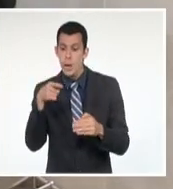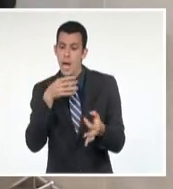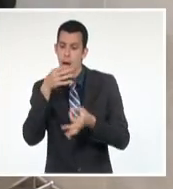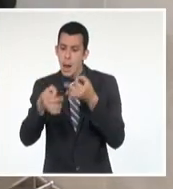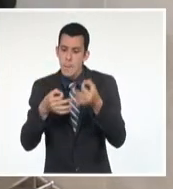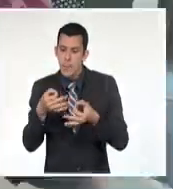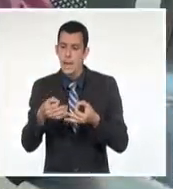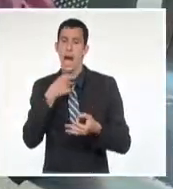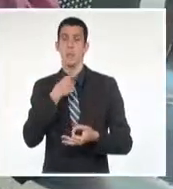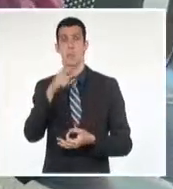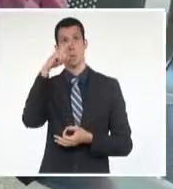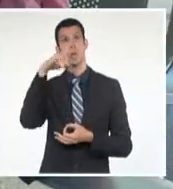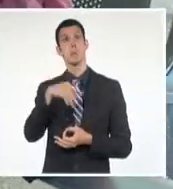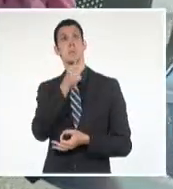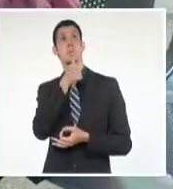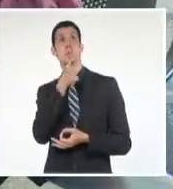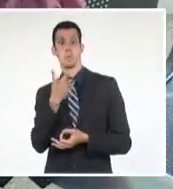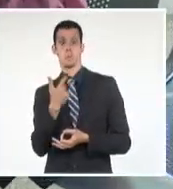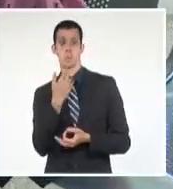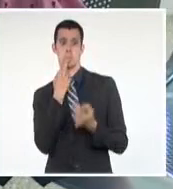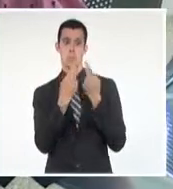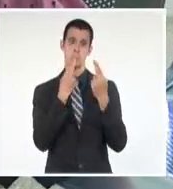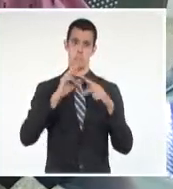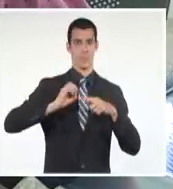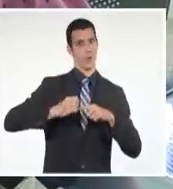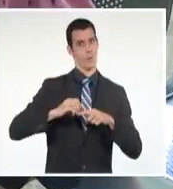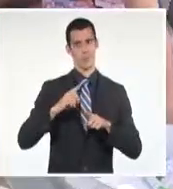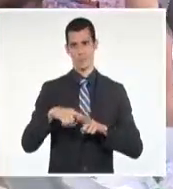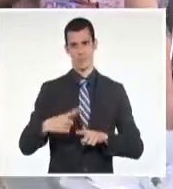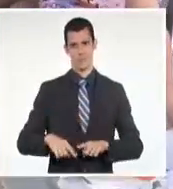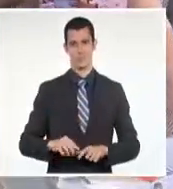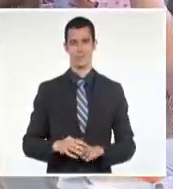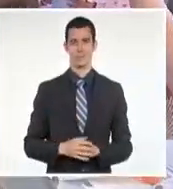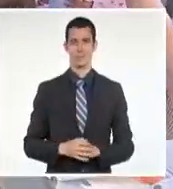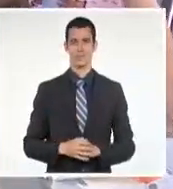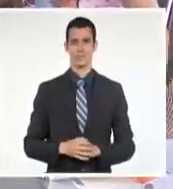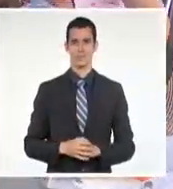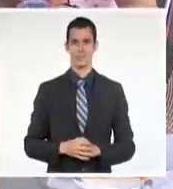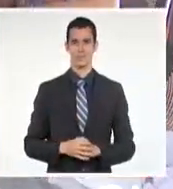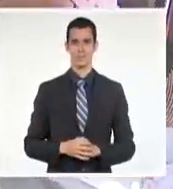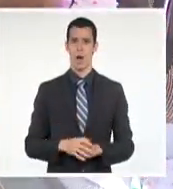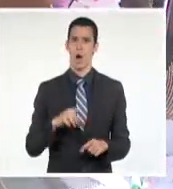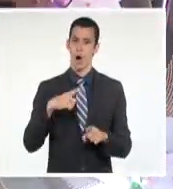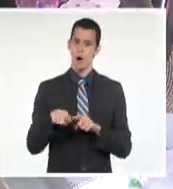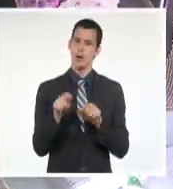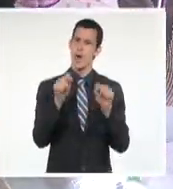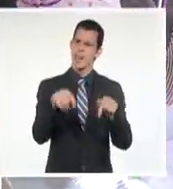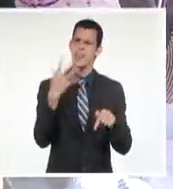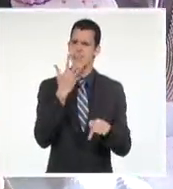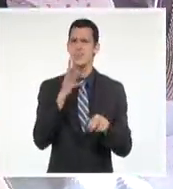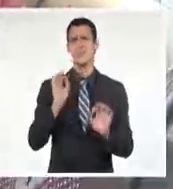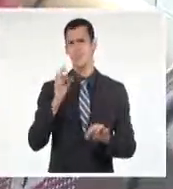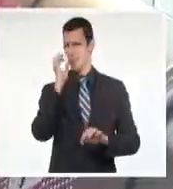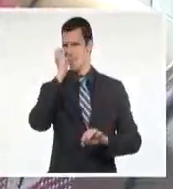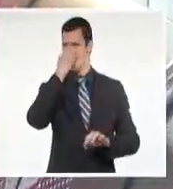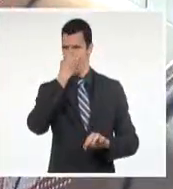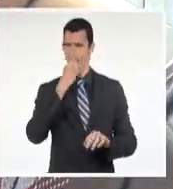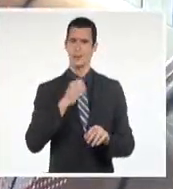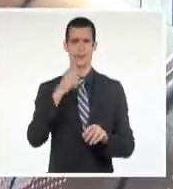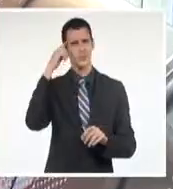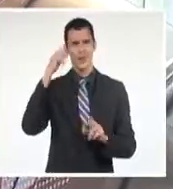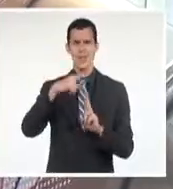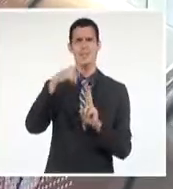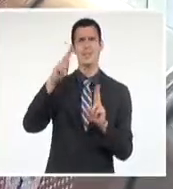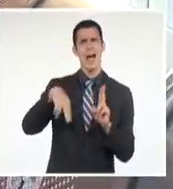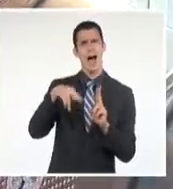ellos piden participar. Las payasitas terapéuticas y actores de la compañía de teatro infantil La Colmenita, junto a medios de